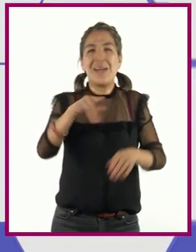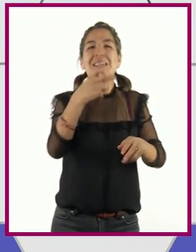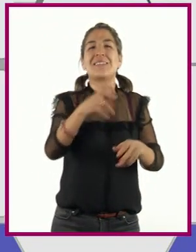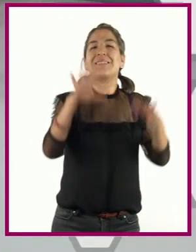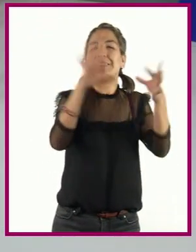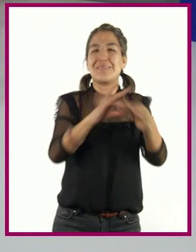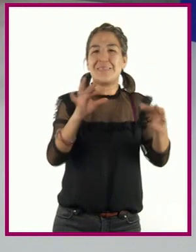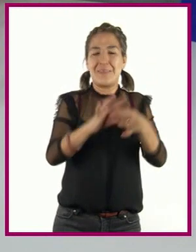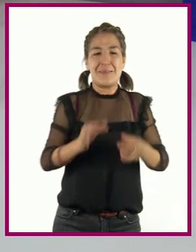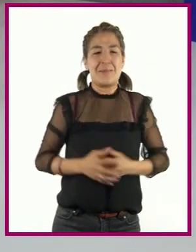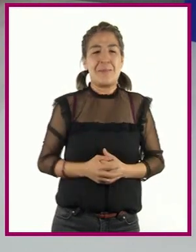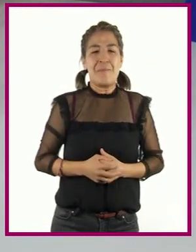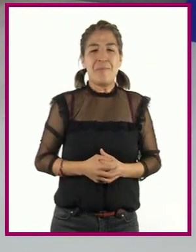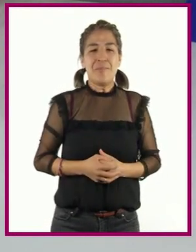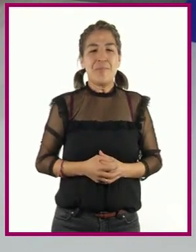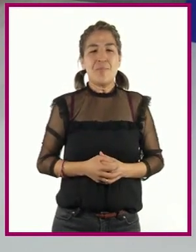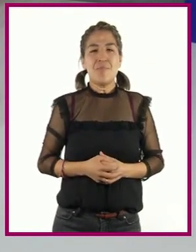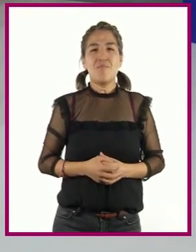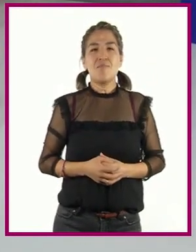habitamos.